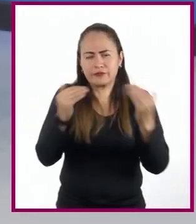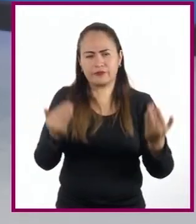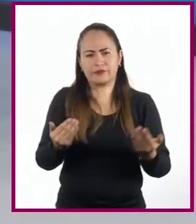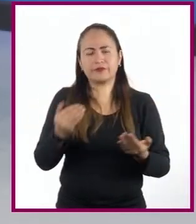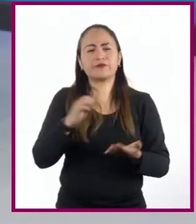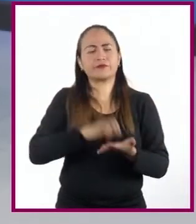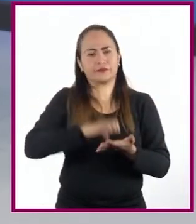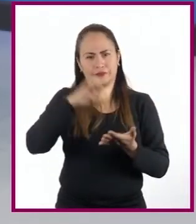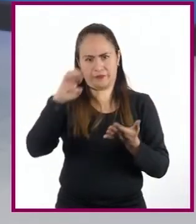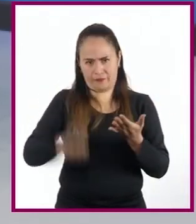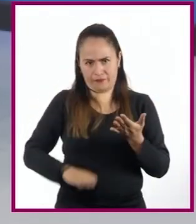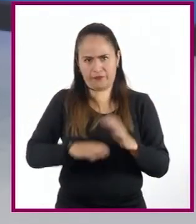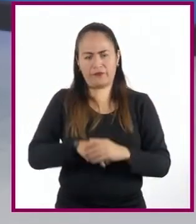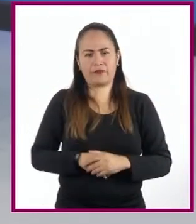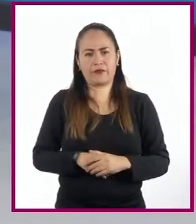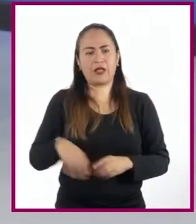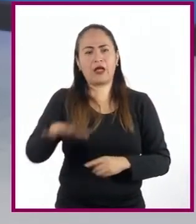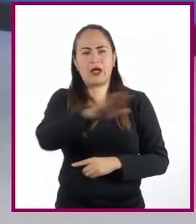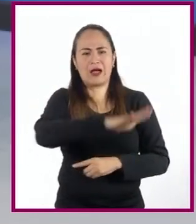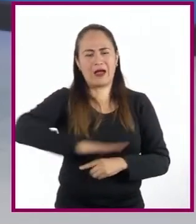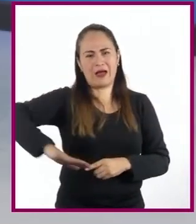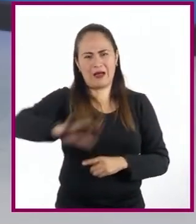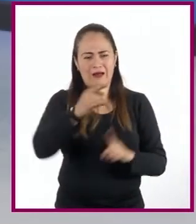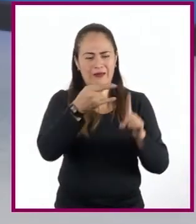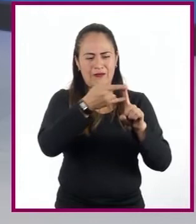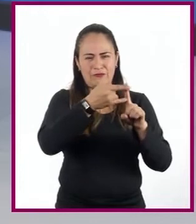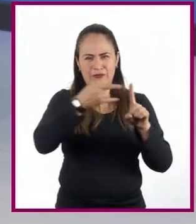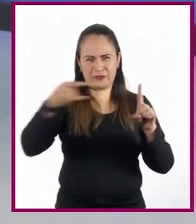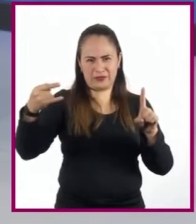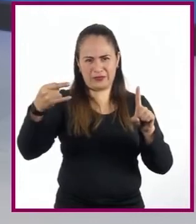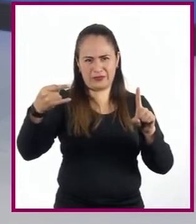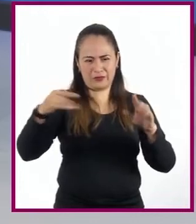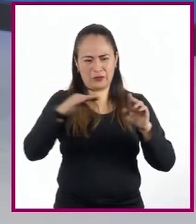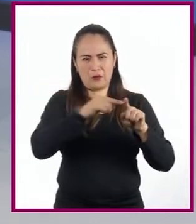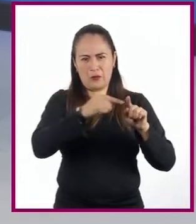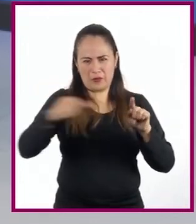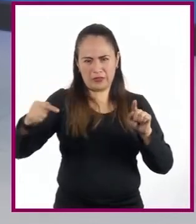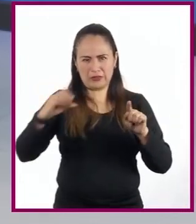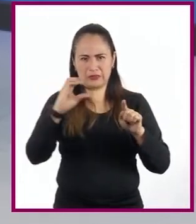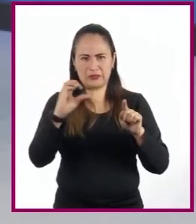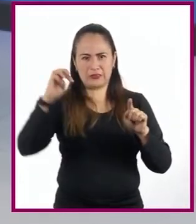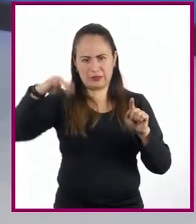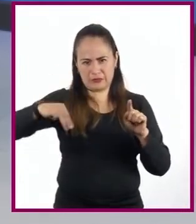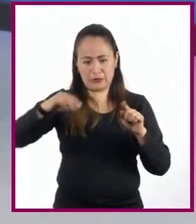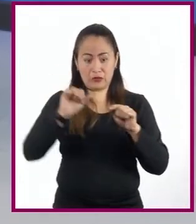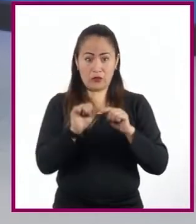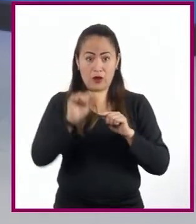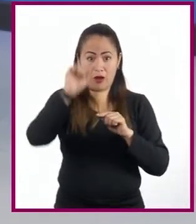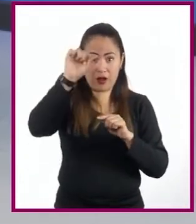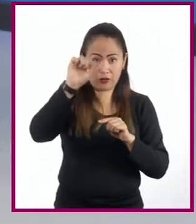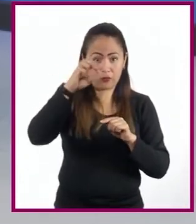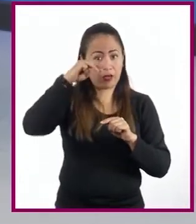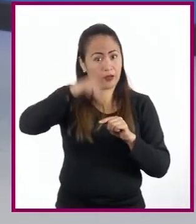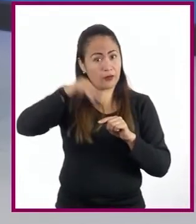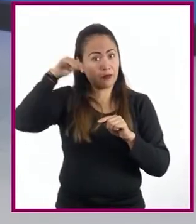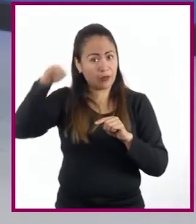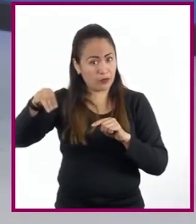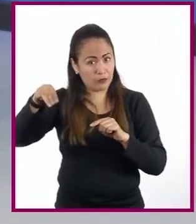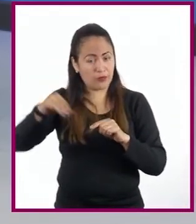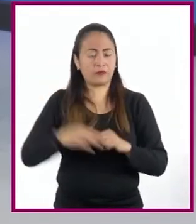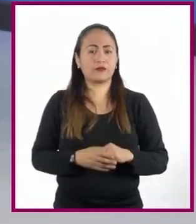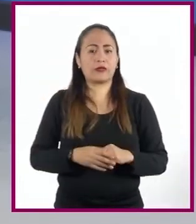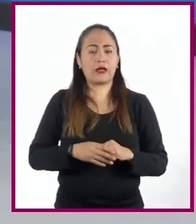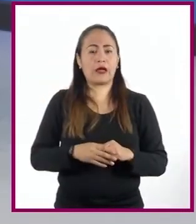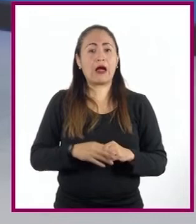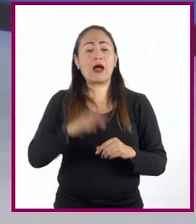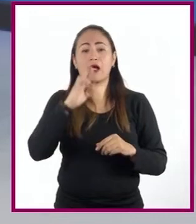ejemplo, para determinar el área de un rectángulo, cuya base está dada en centímetros y la altura en milímetros, antes